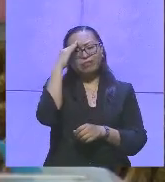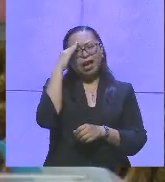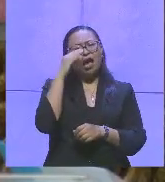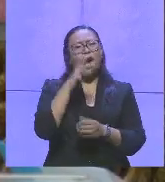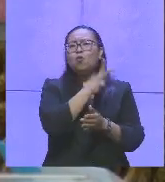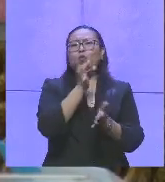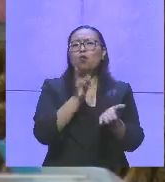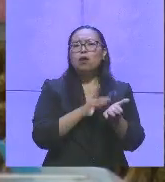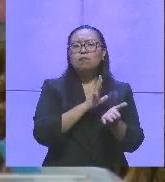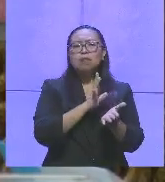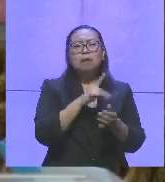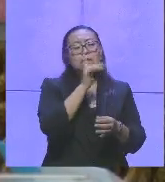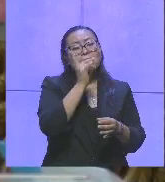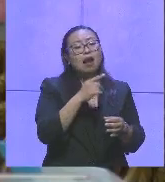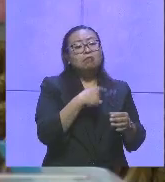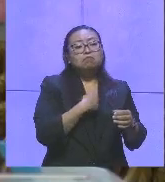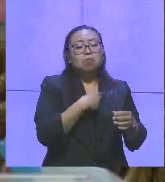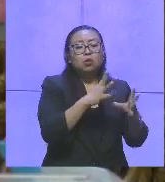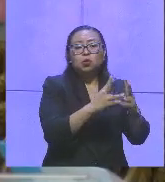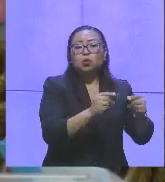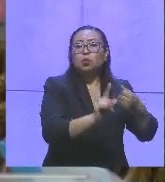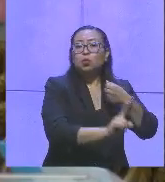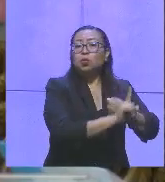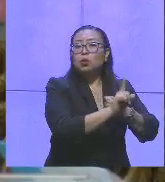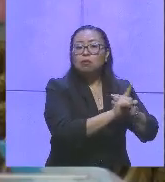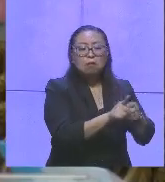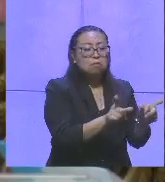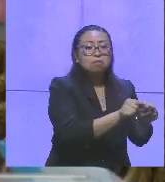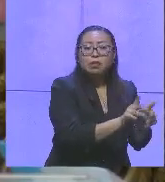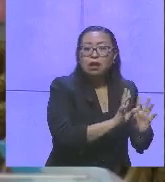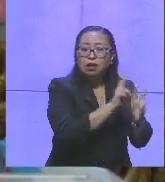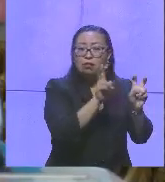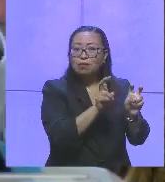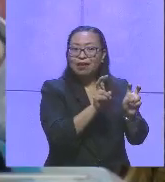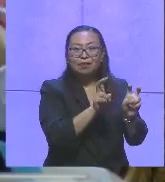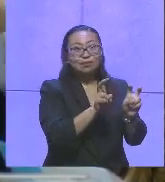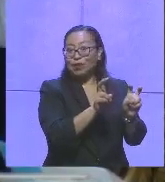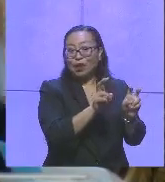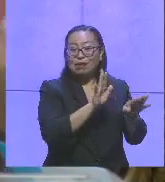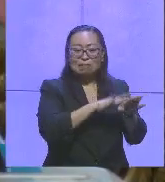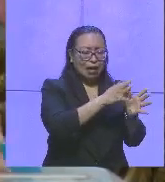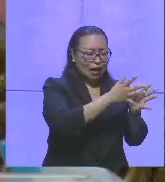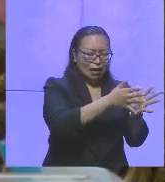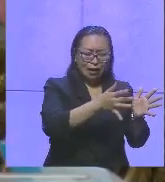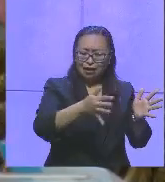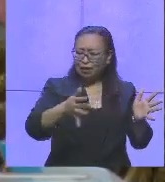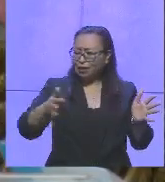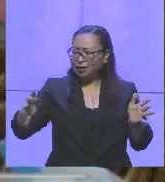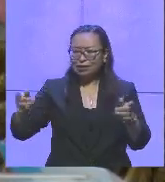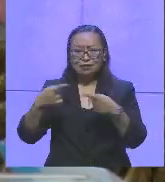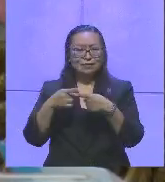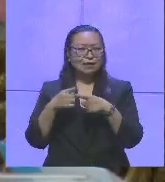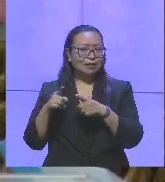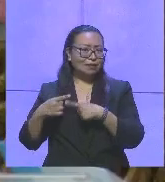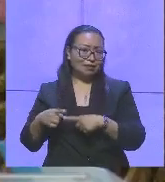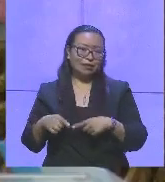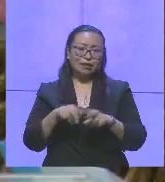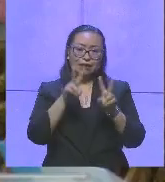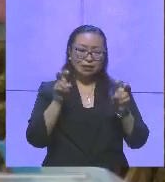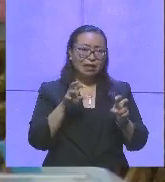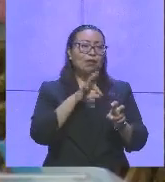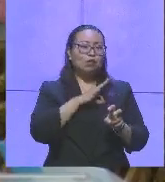únicamente a la solución de conflictos, y no es así. También existe un ámbito de la justicia electoral